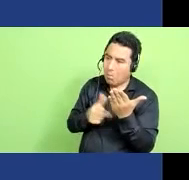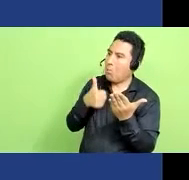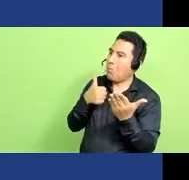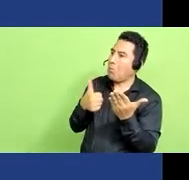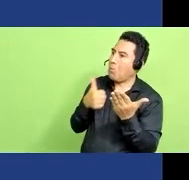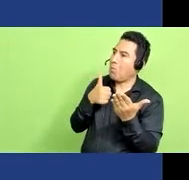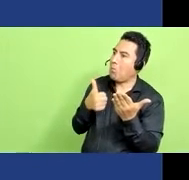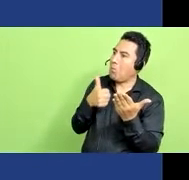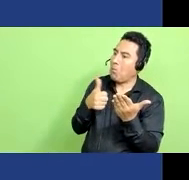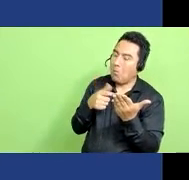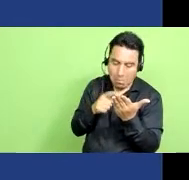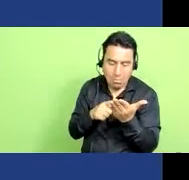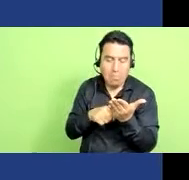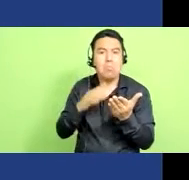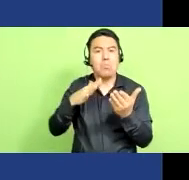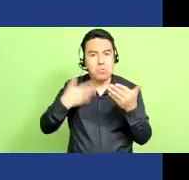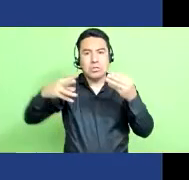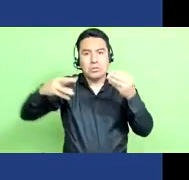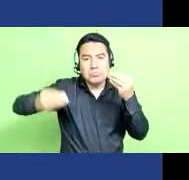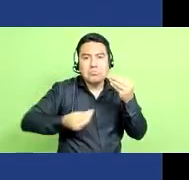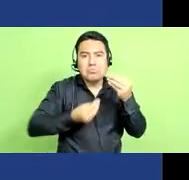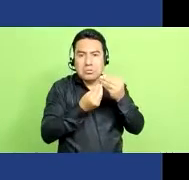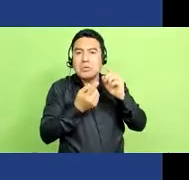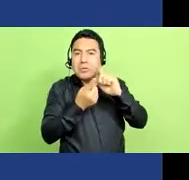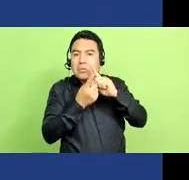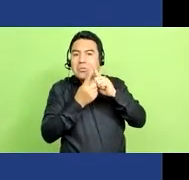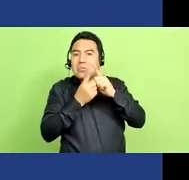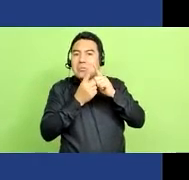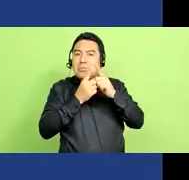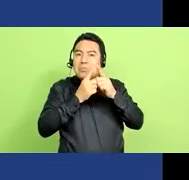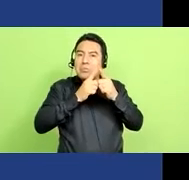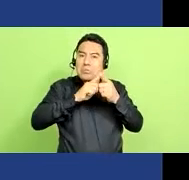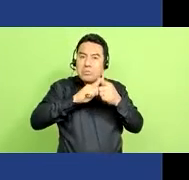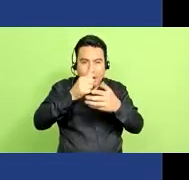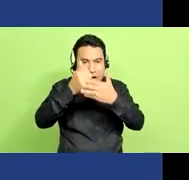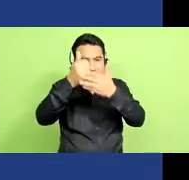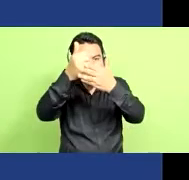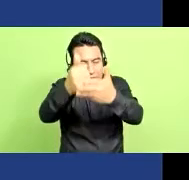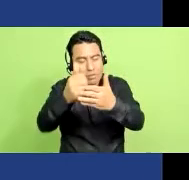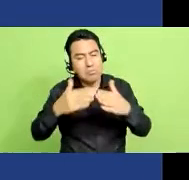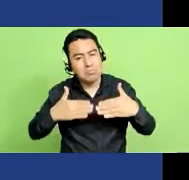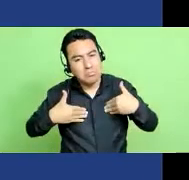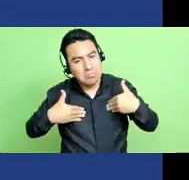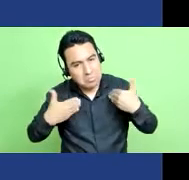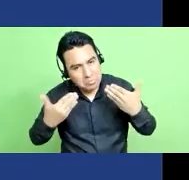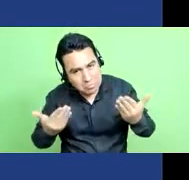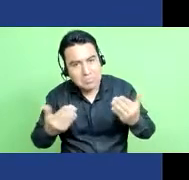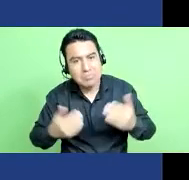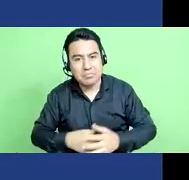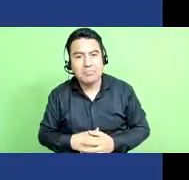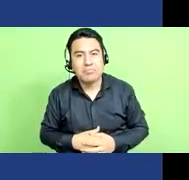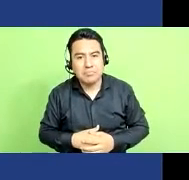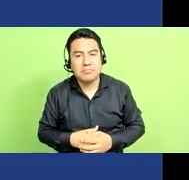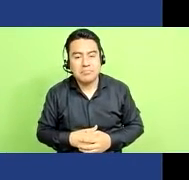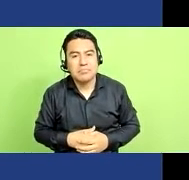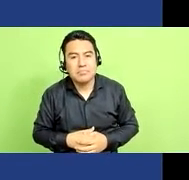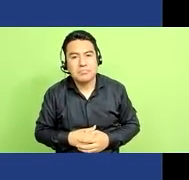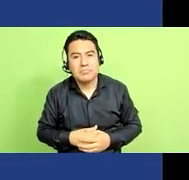poder recogerlo y ver la mejor manera para poder implementamos